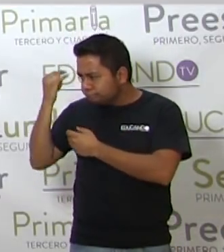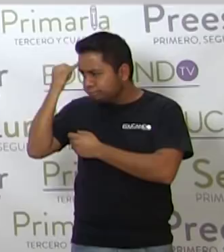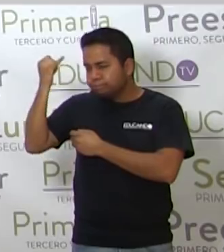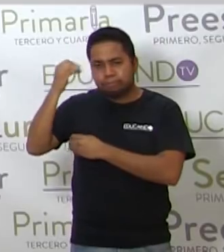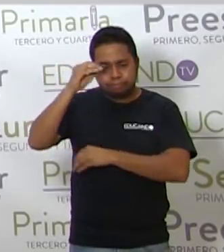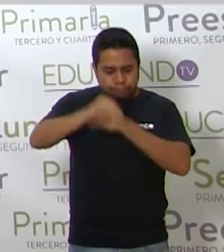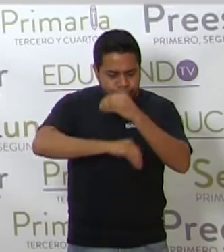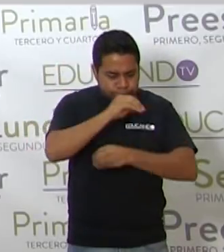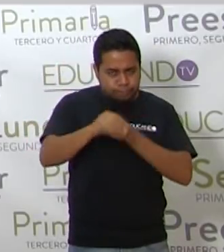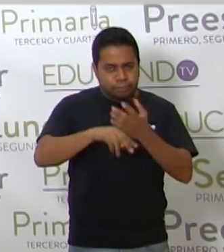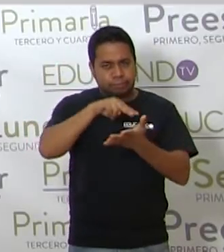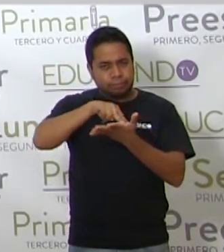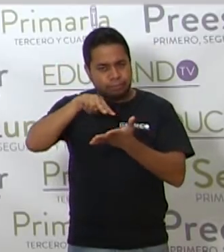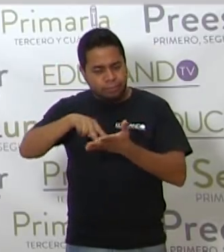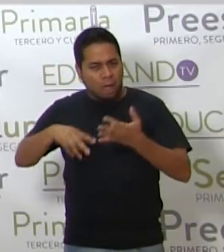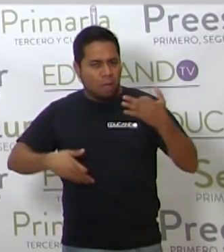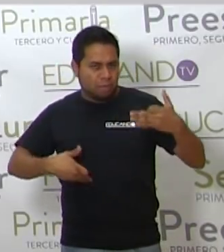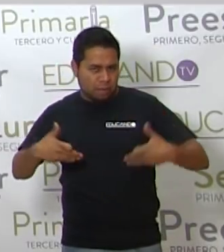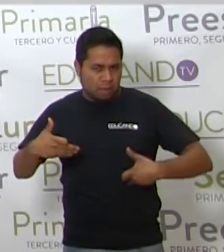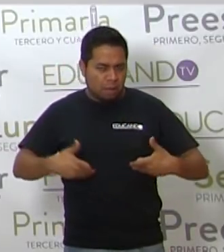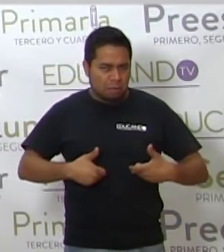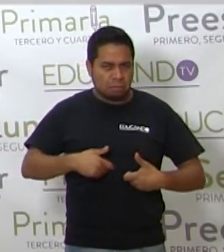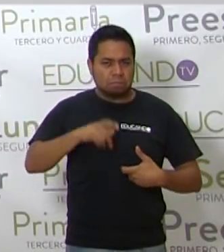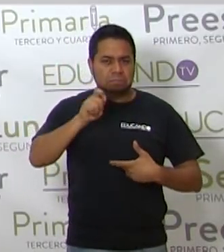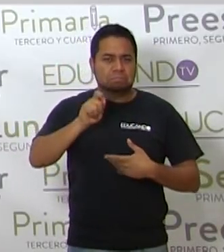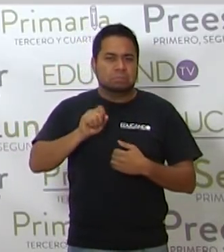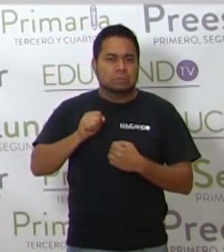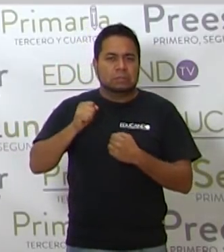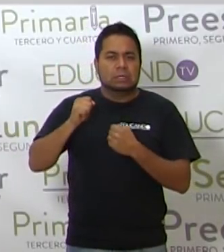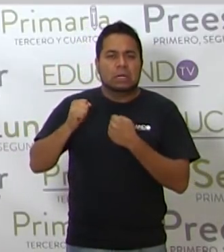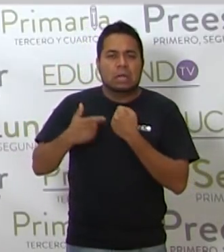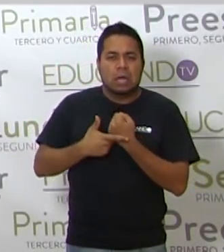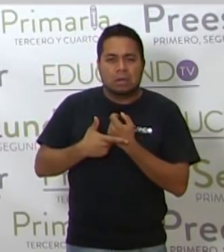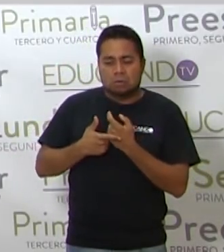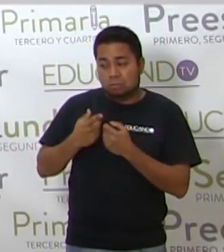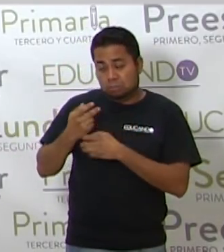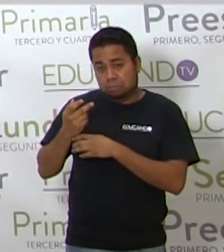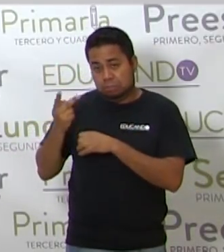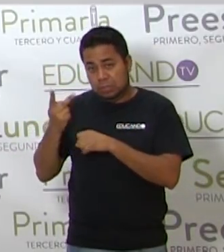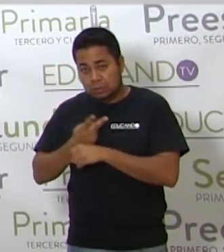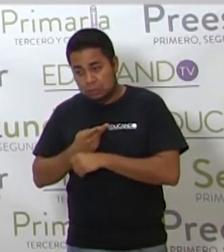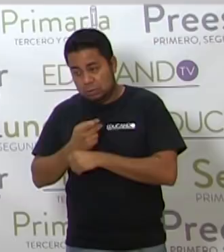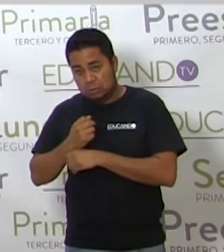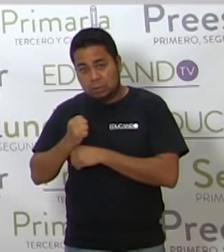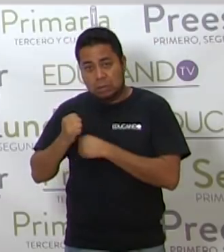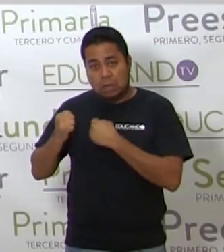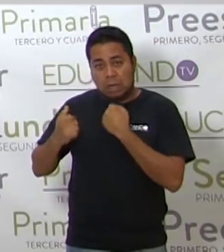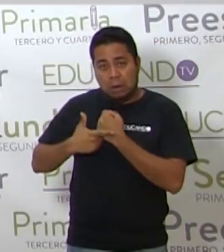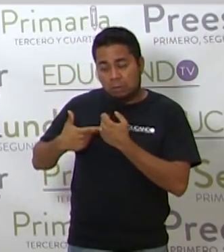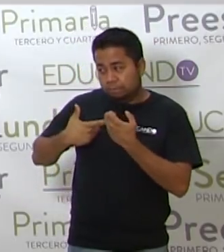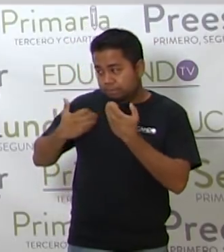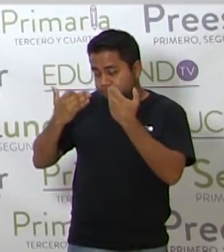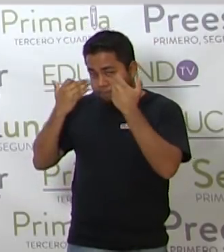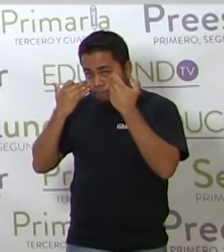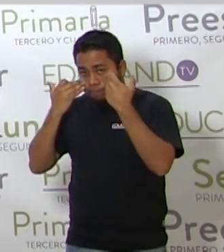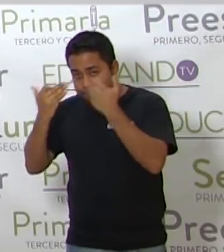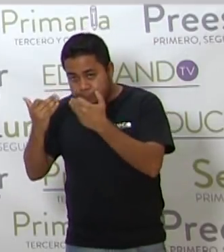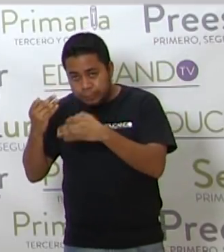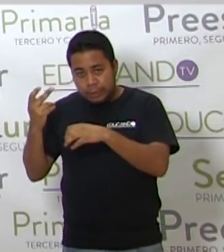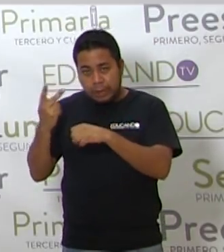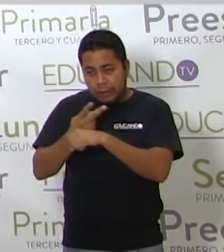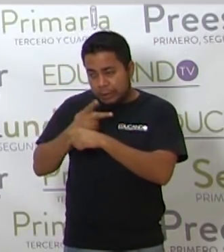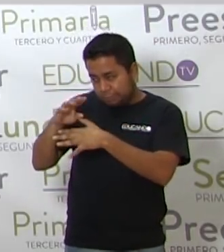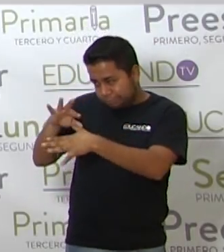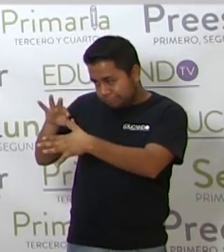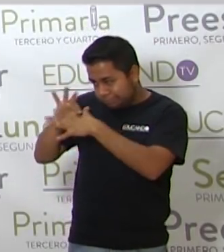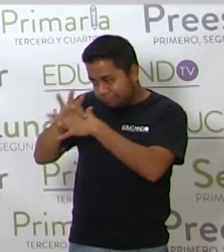hablamos de lo que son hechos reales, nos referimos a algo que tiene un tiempo y un espacio. Algo que sucedió